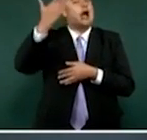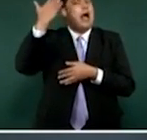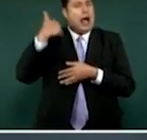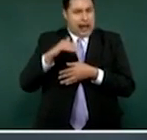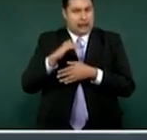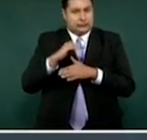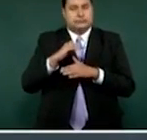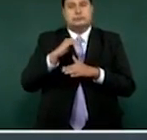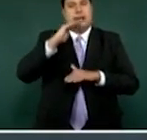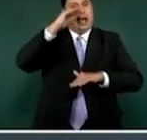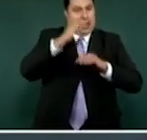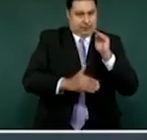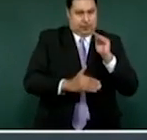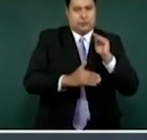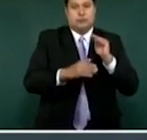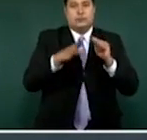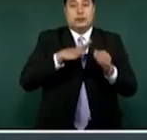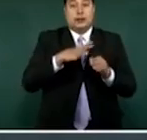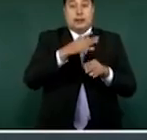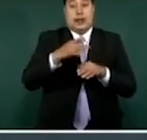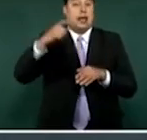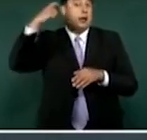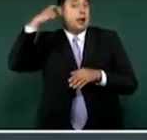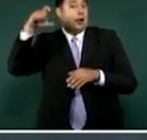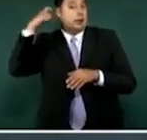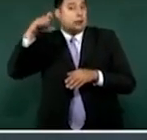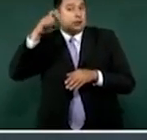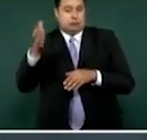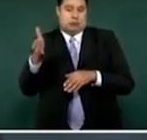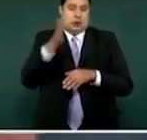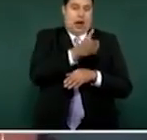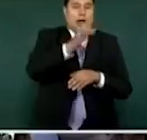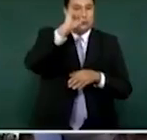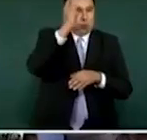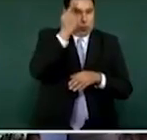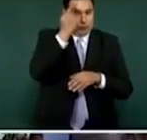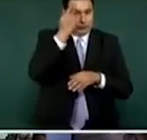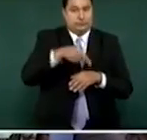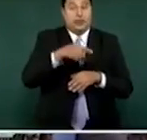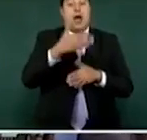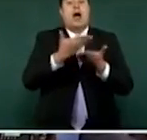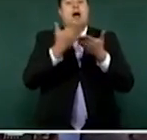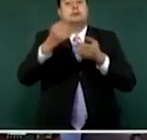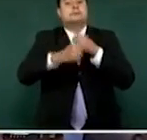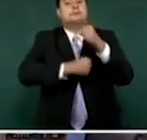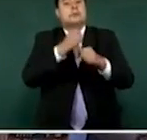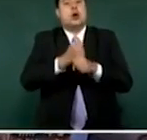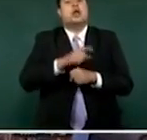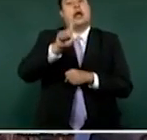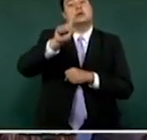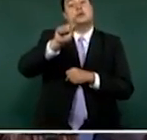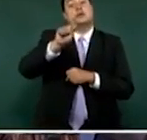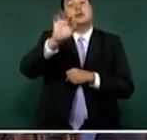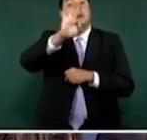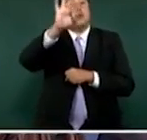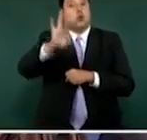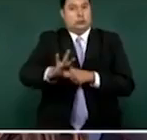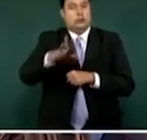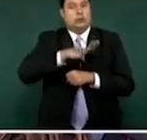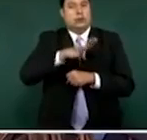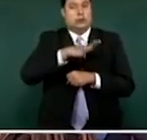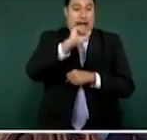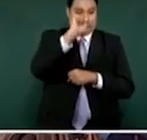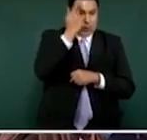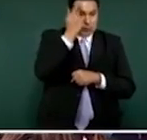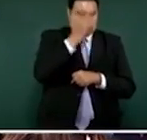concluido lo que viene a ser del tramo de Querétaro a San Luis Potosí. Este año ya hay un avance del 70% en el tramo de